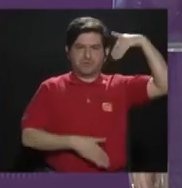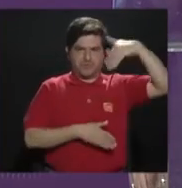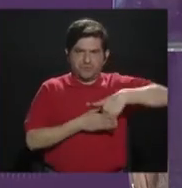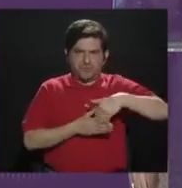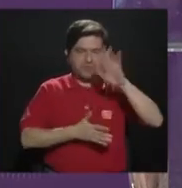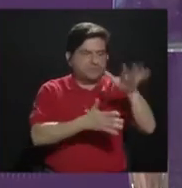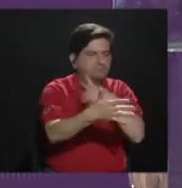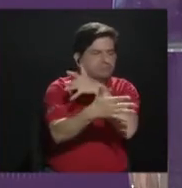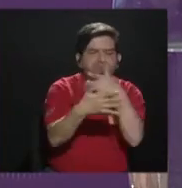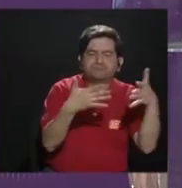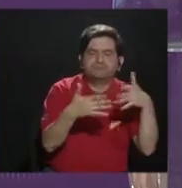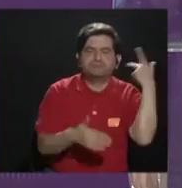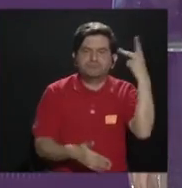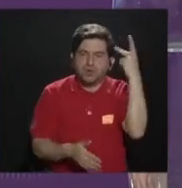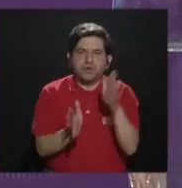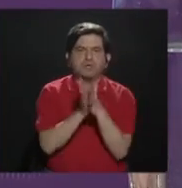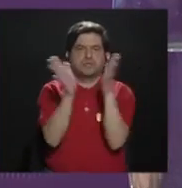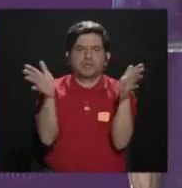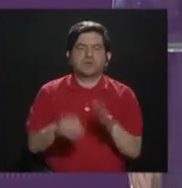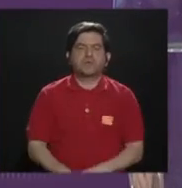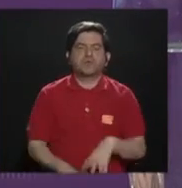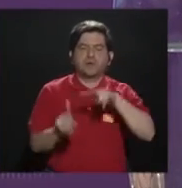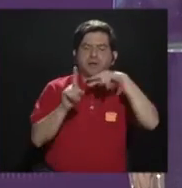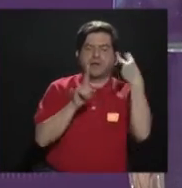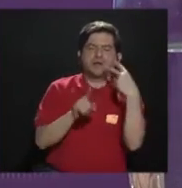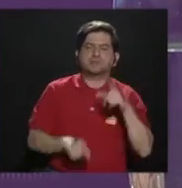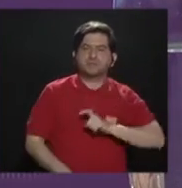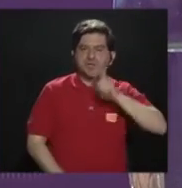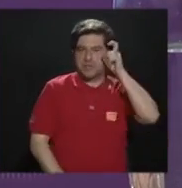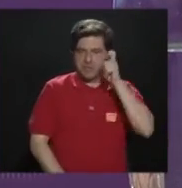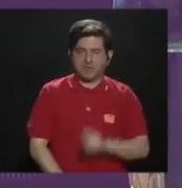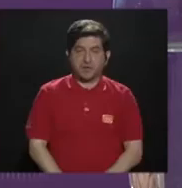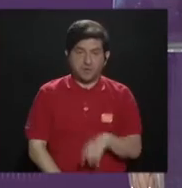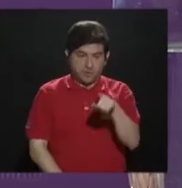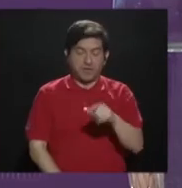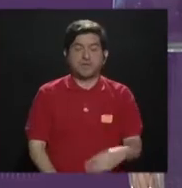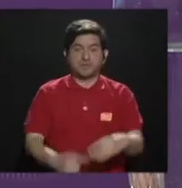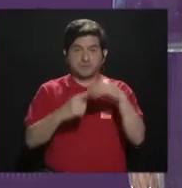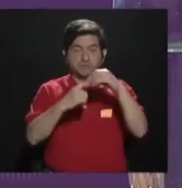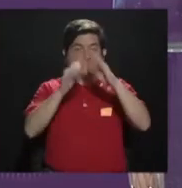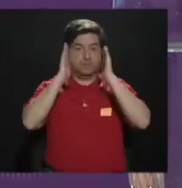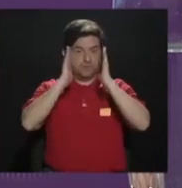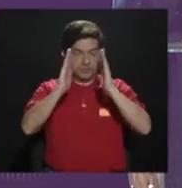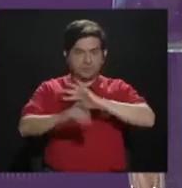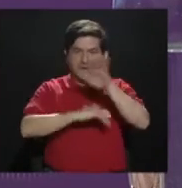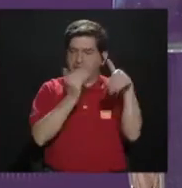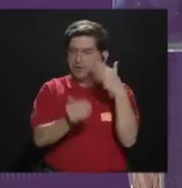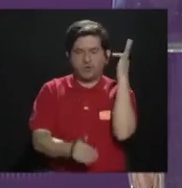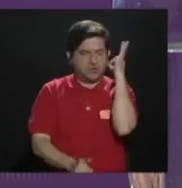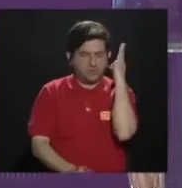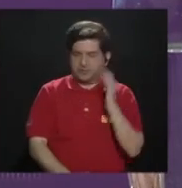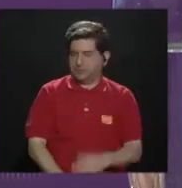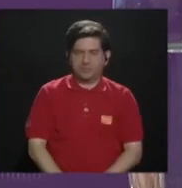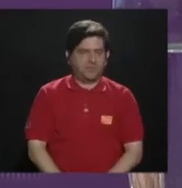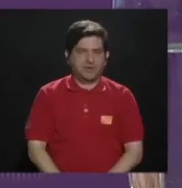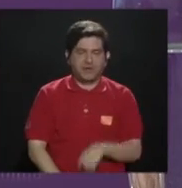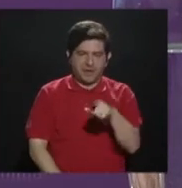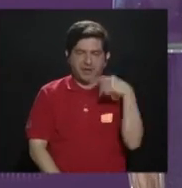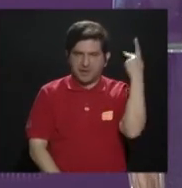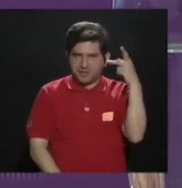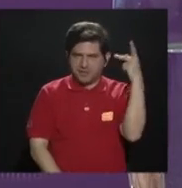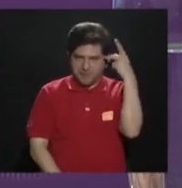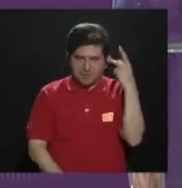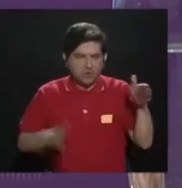nuestras agendas políticas públicas con perspectiva de género. Esto es fundamental que lo entendamos. No todas las mujeres que están en